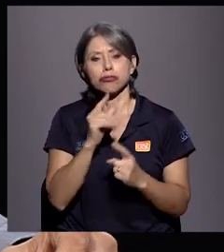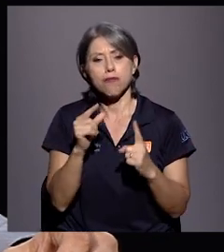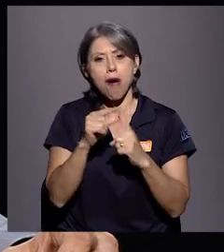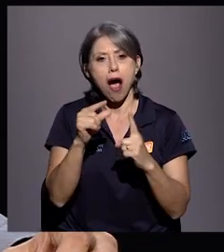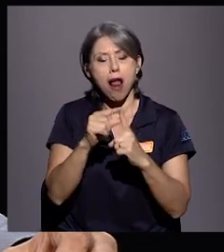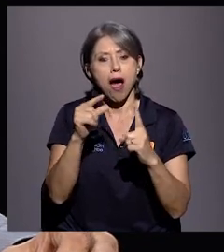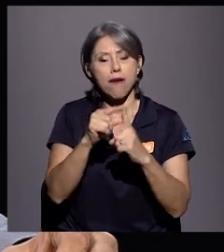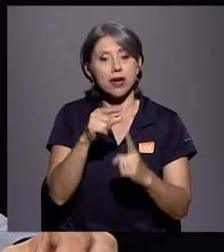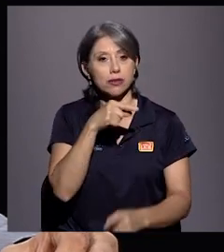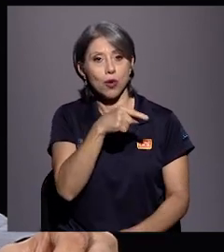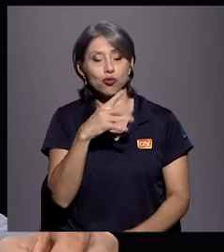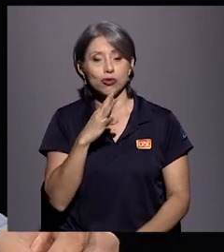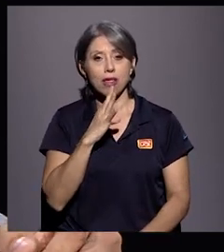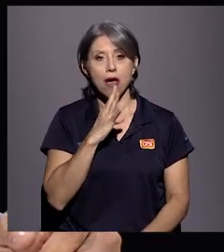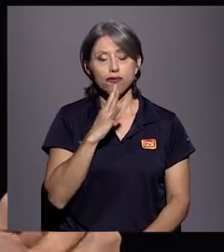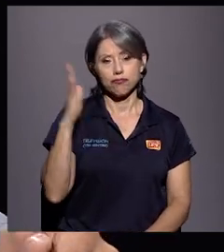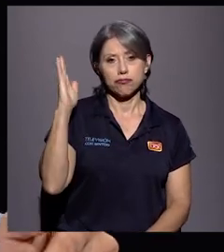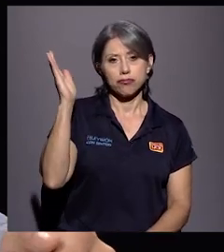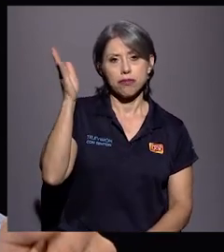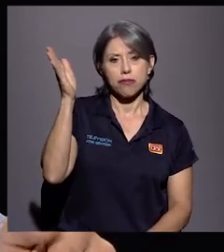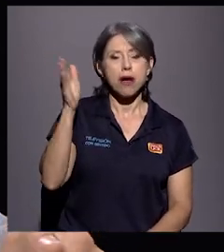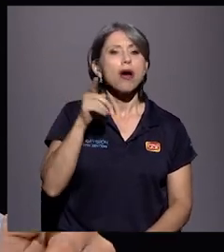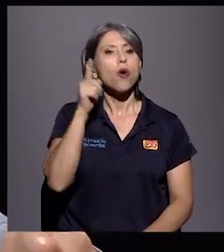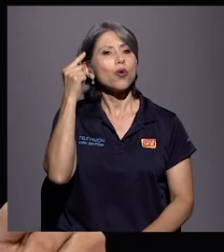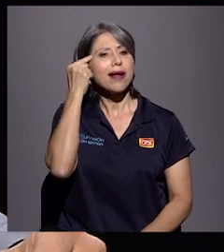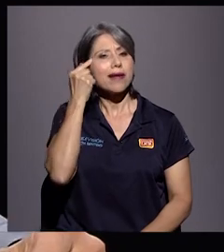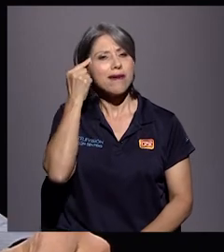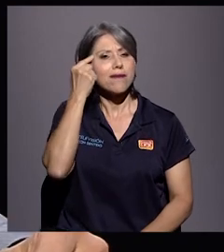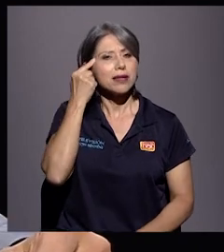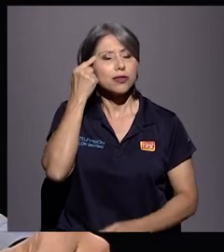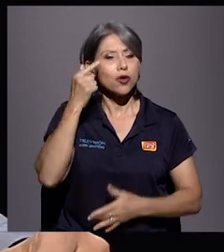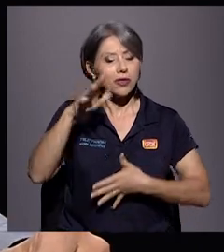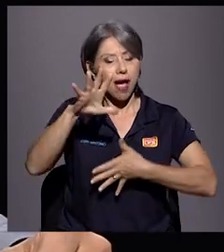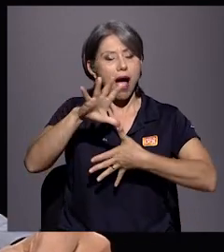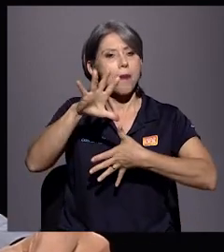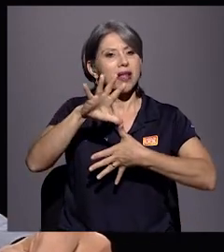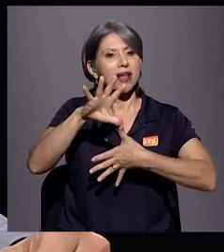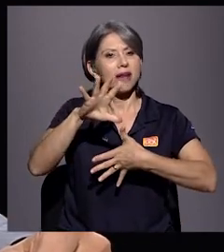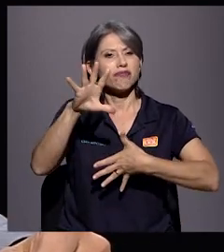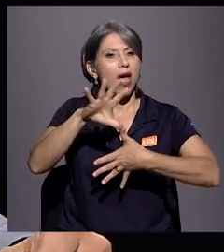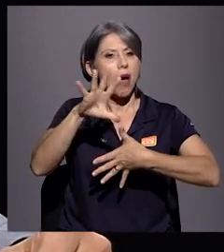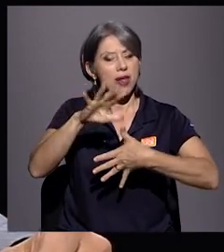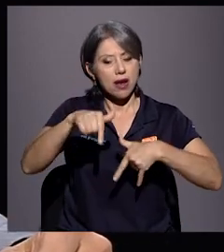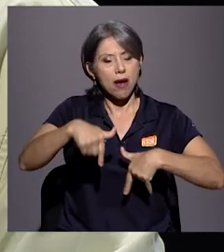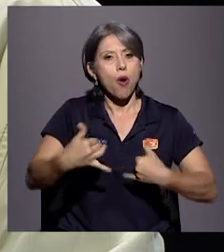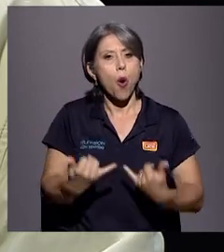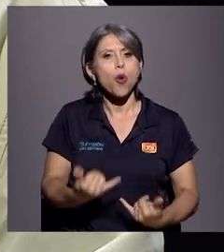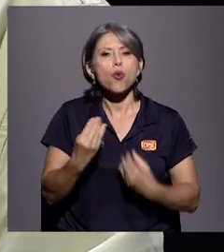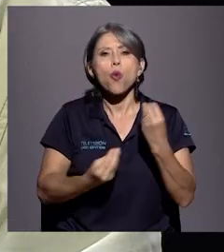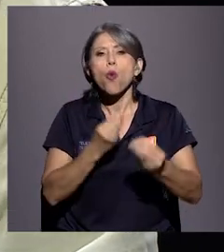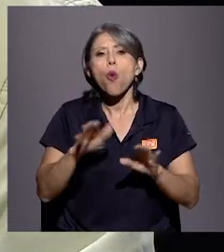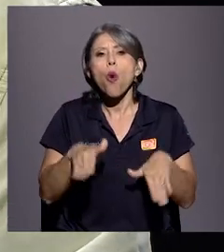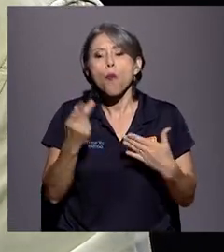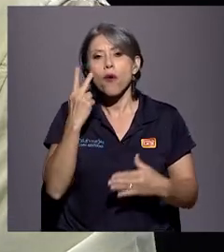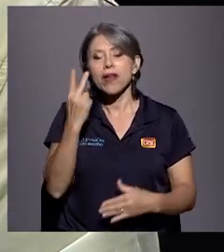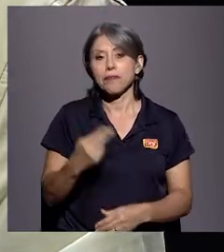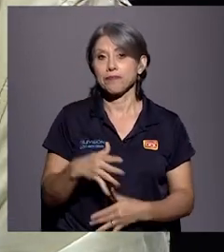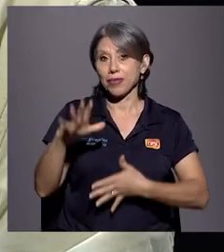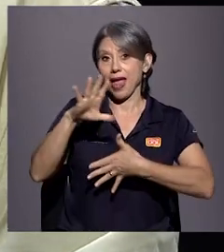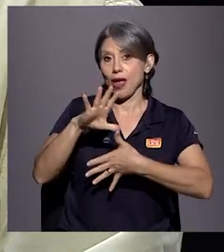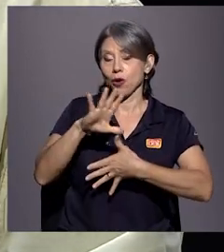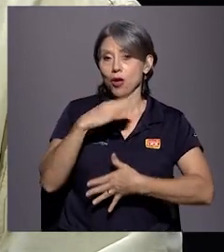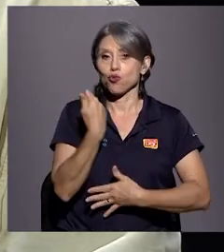discursos, una reflexión de nuestra América. ¿Cómo ve nuestra América hoy? Nuestra América